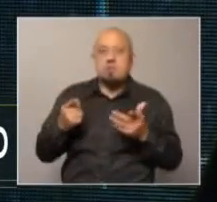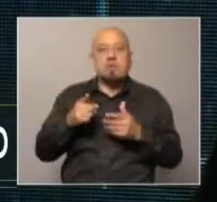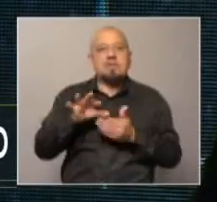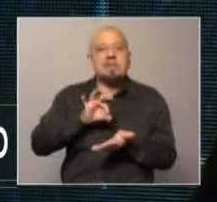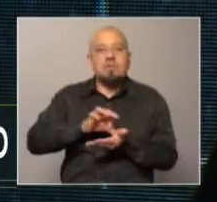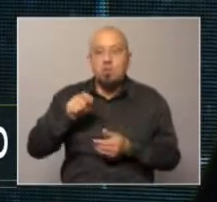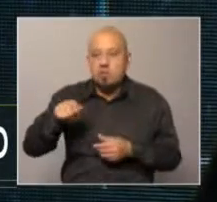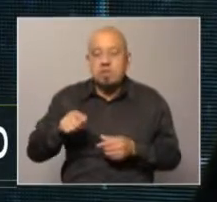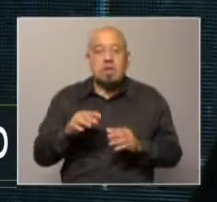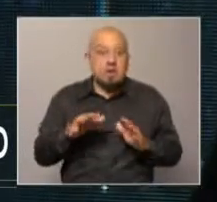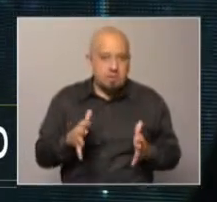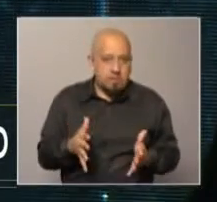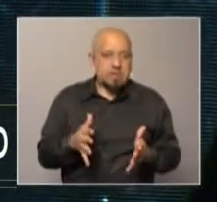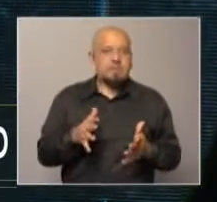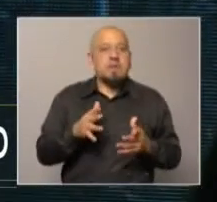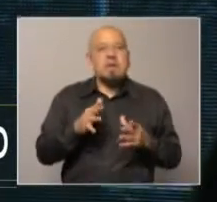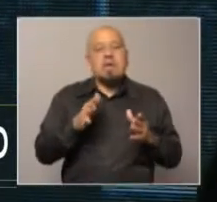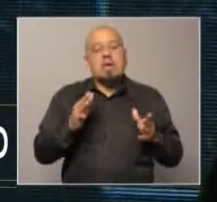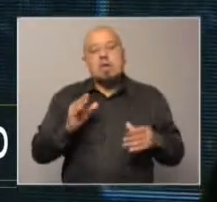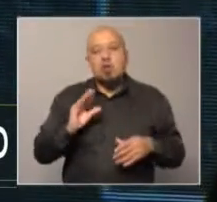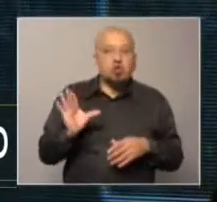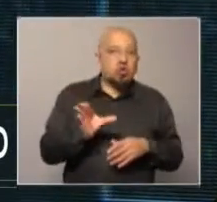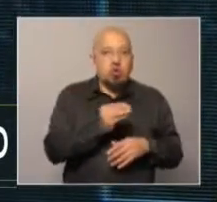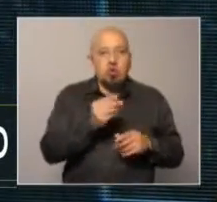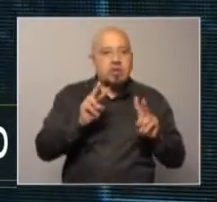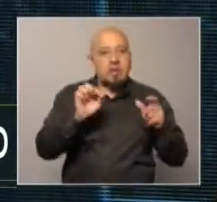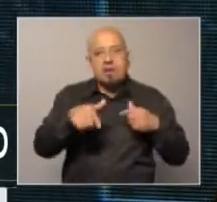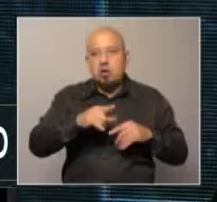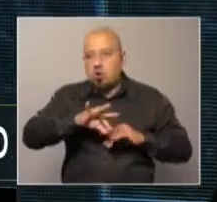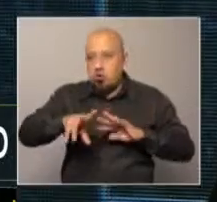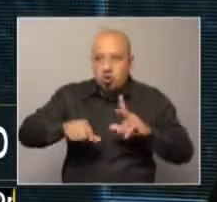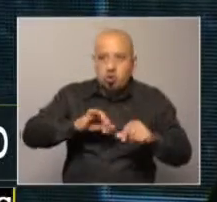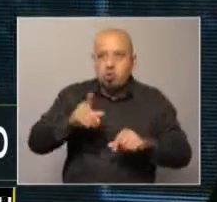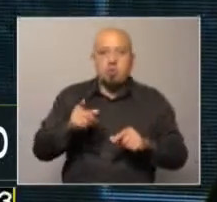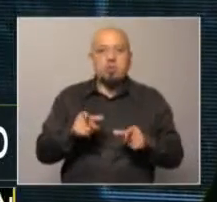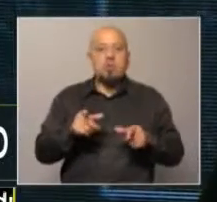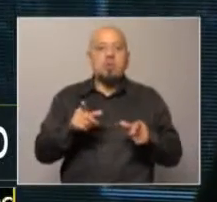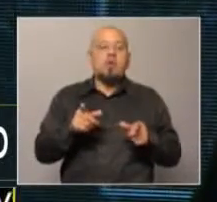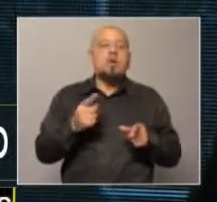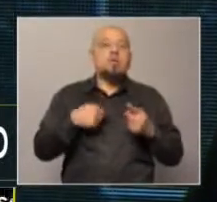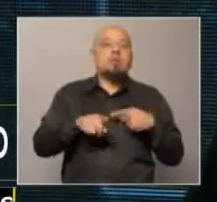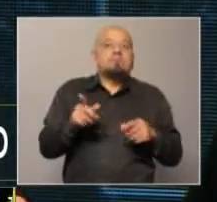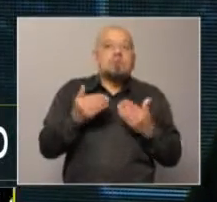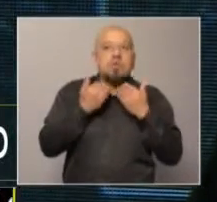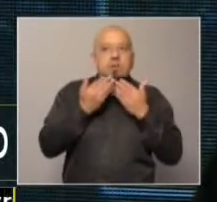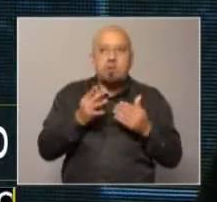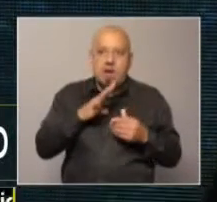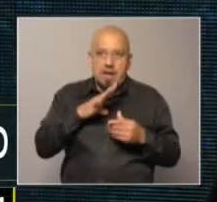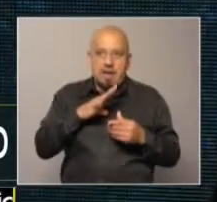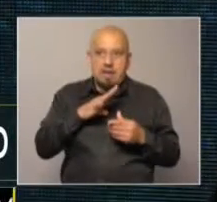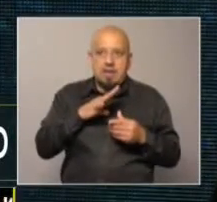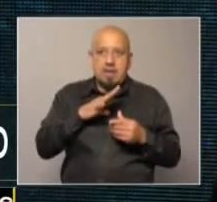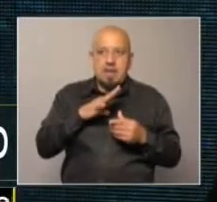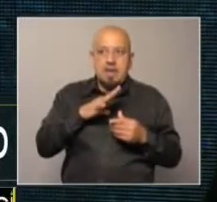judicial. Convengamos que no todo el delito que se comete es captado por el sistema de justicia. No sabemos cuánto